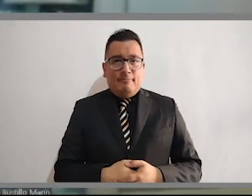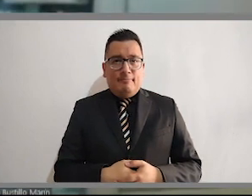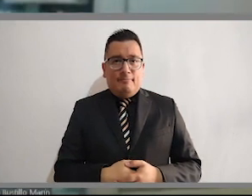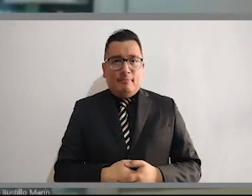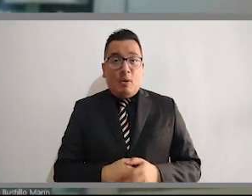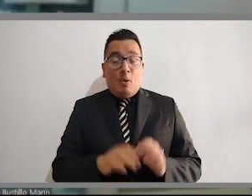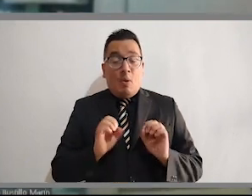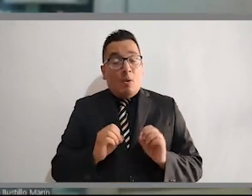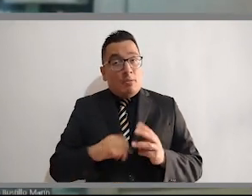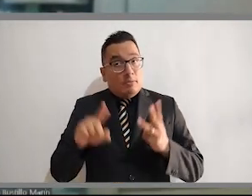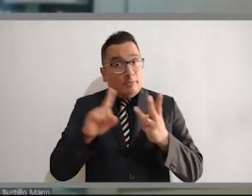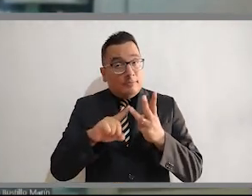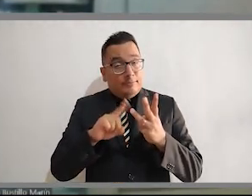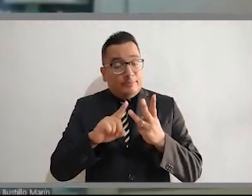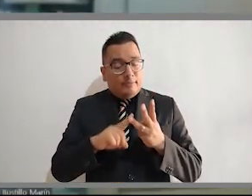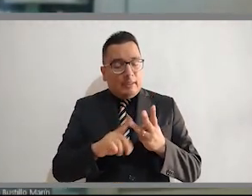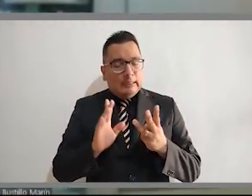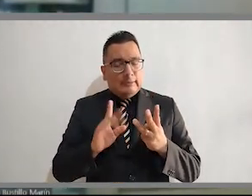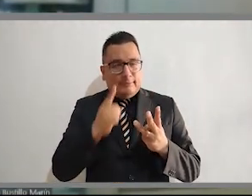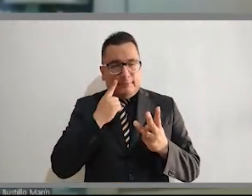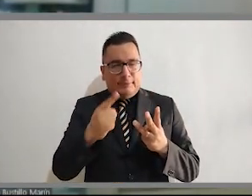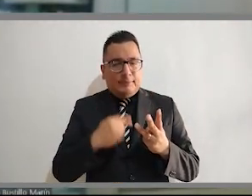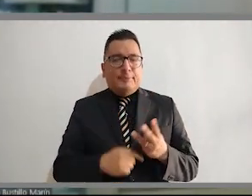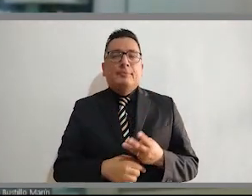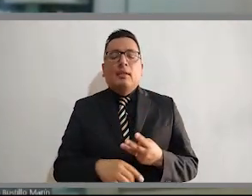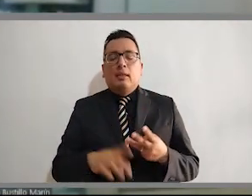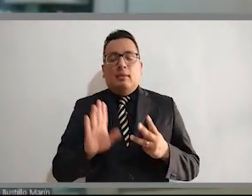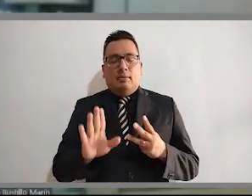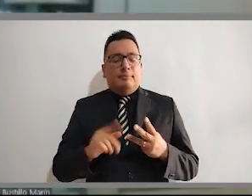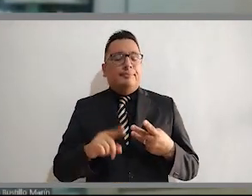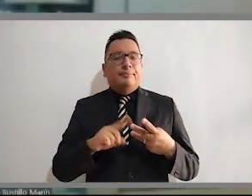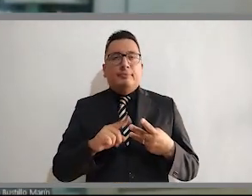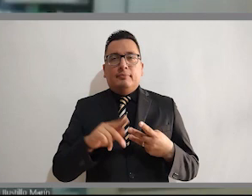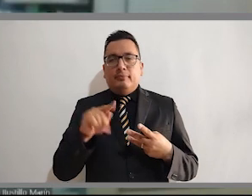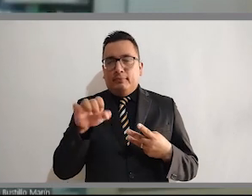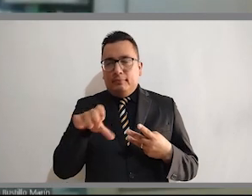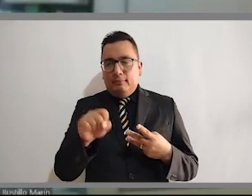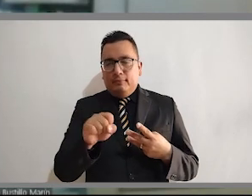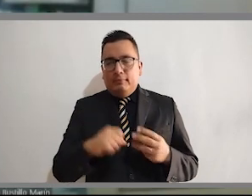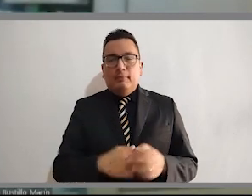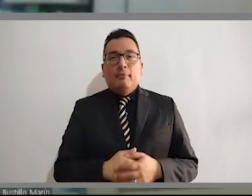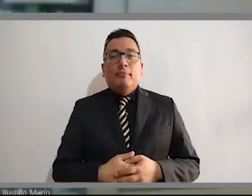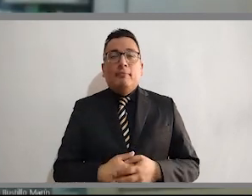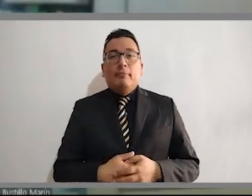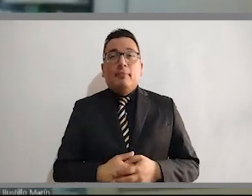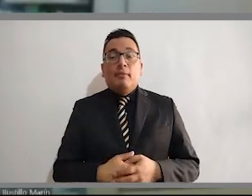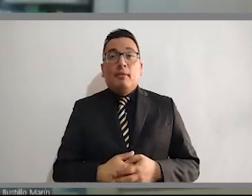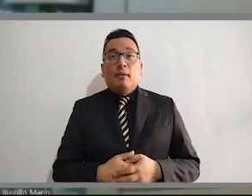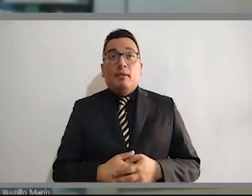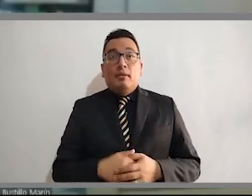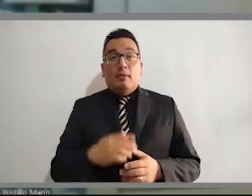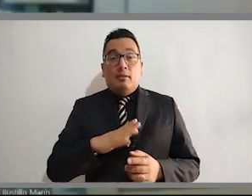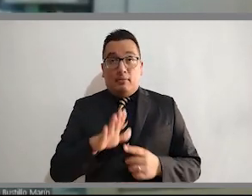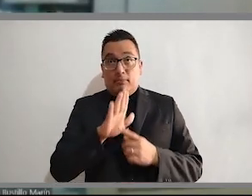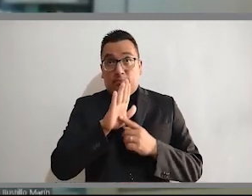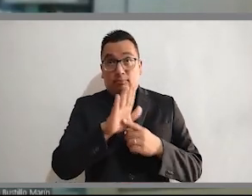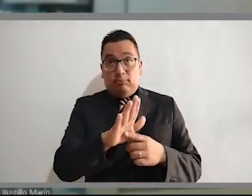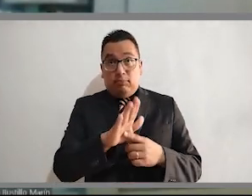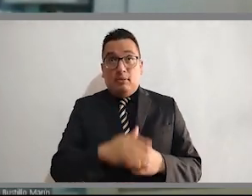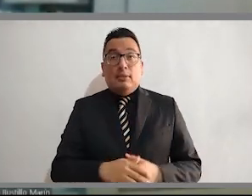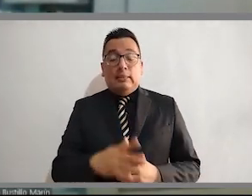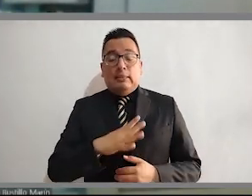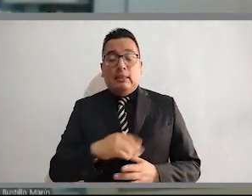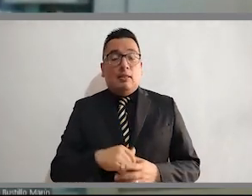Y el tercero, ahora, este procedimiento especial sancionador, al presentarse